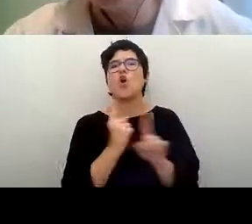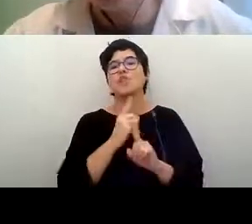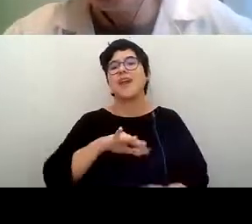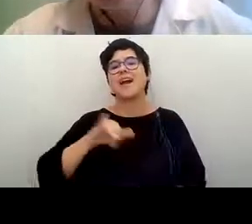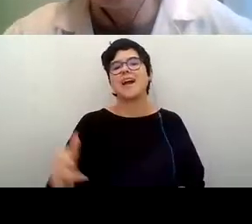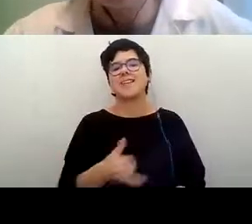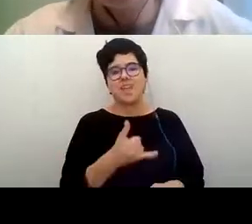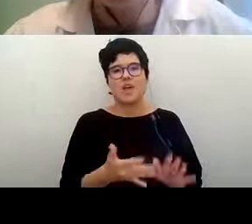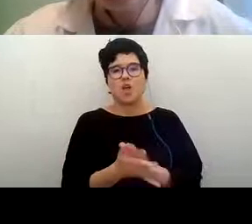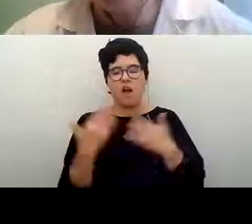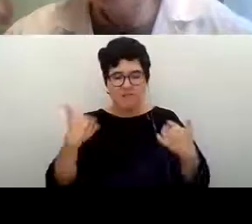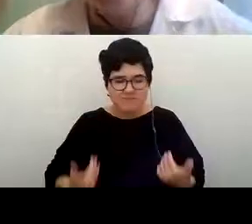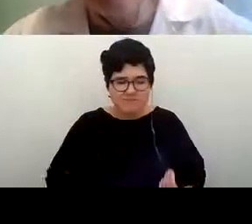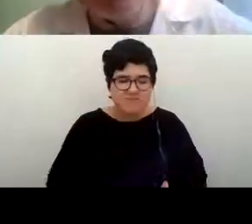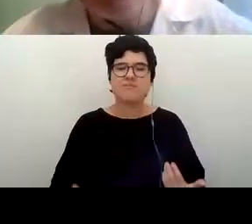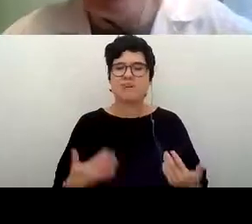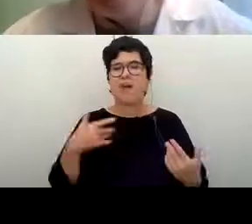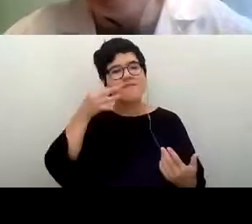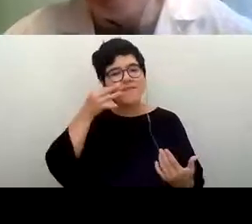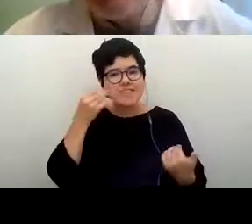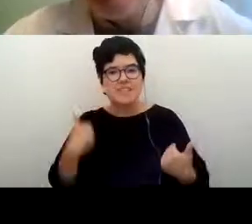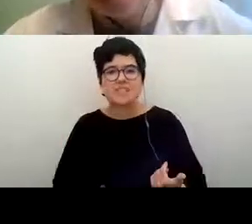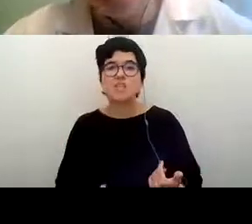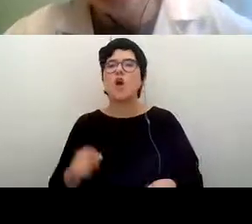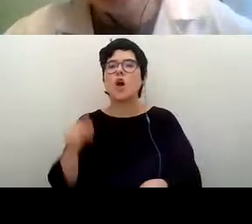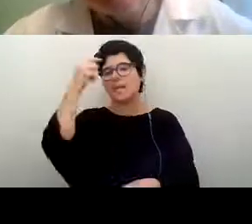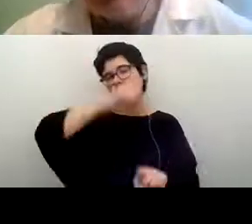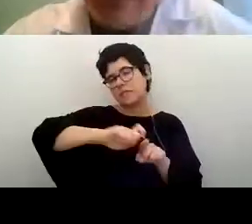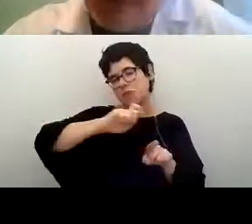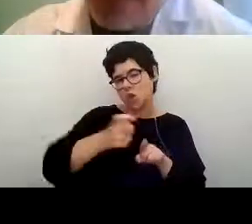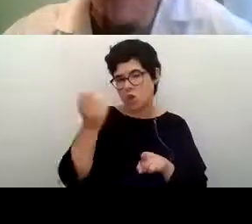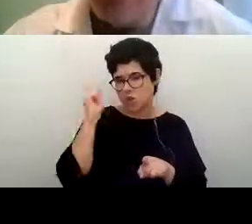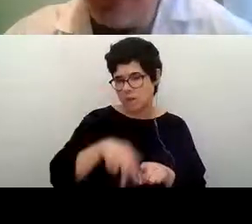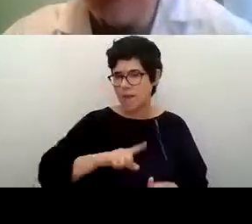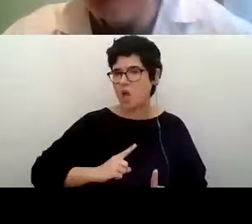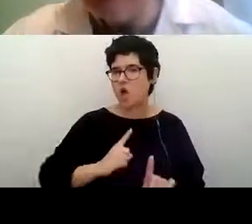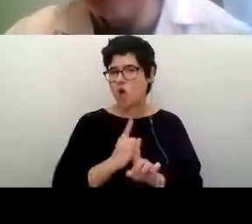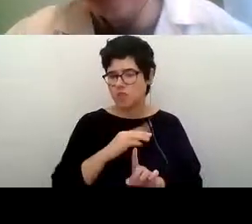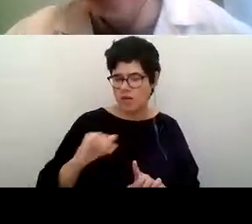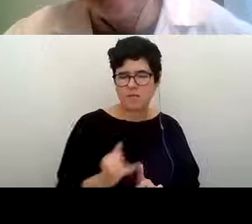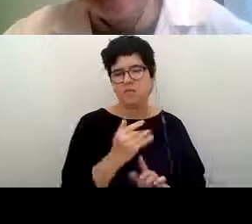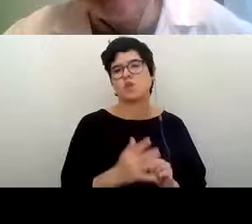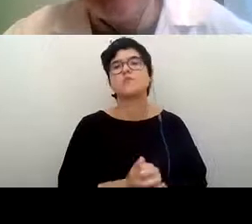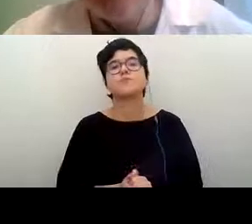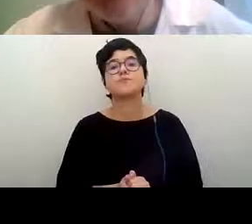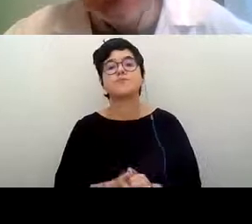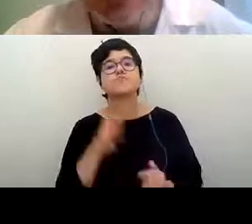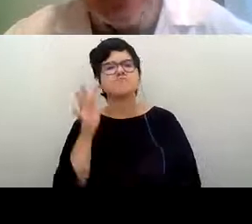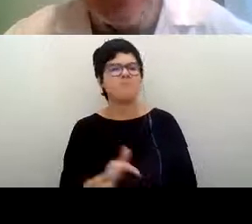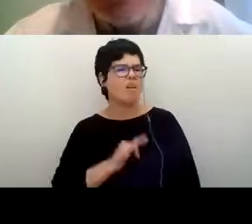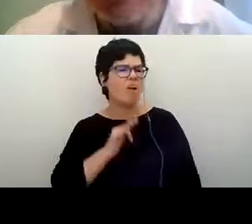cansancio físico, al agotamiento físico y psicológico también. Además, evidentemente, de toda